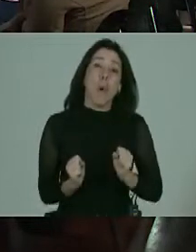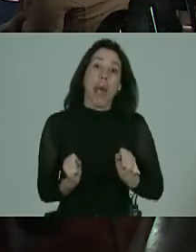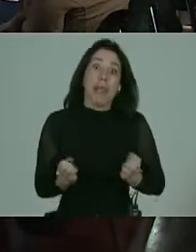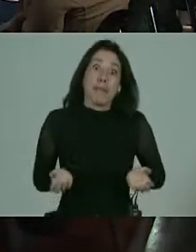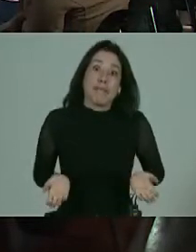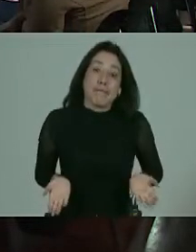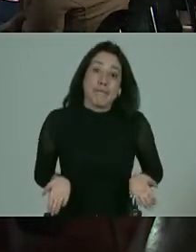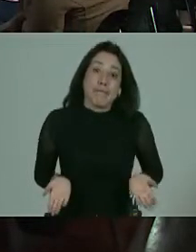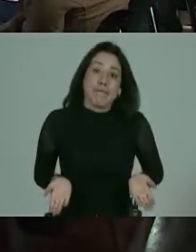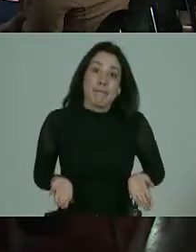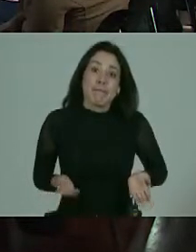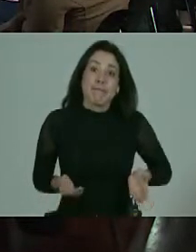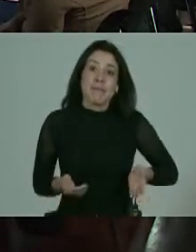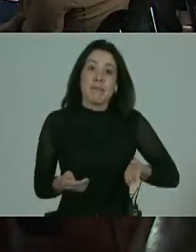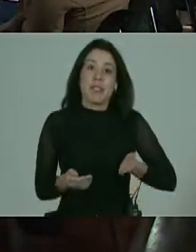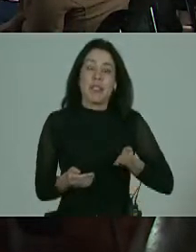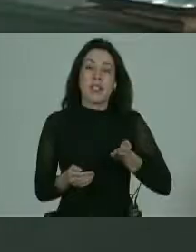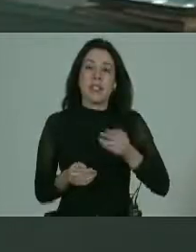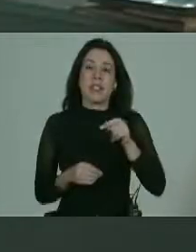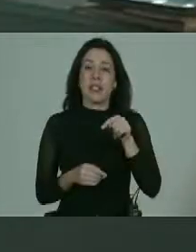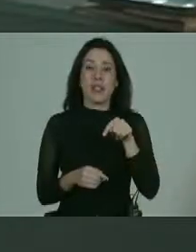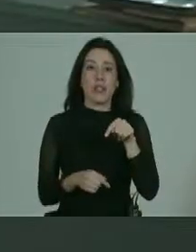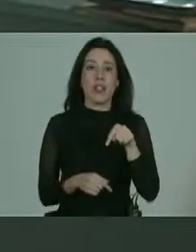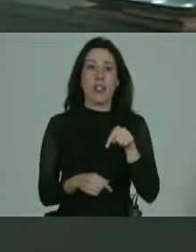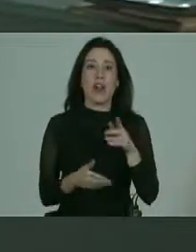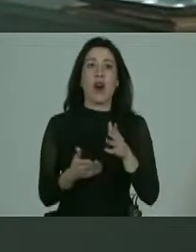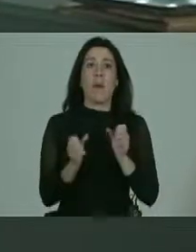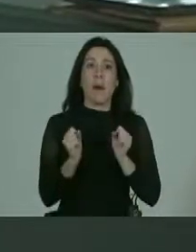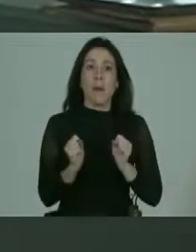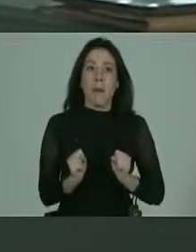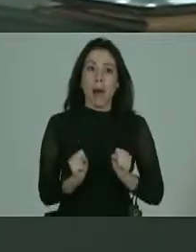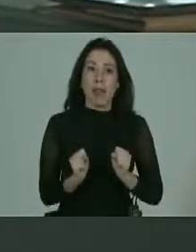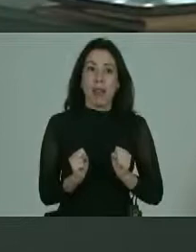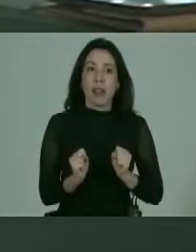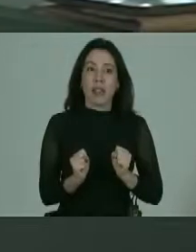esto es básico como puede